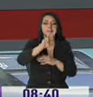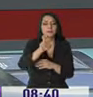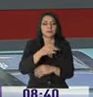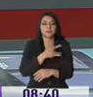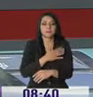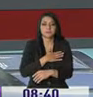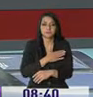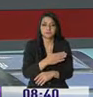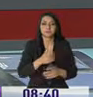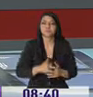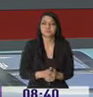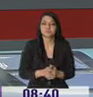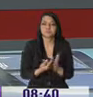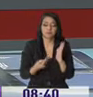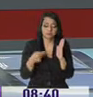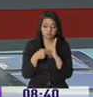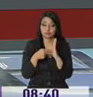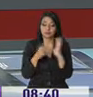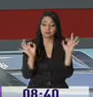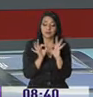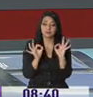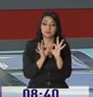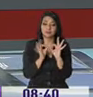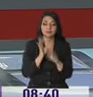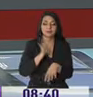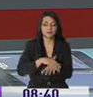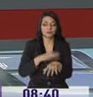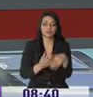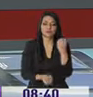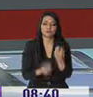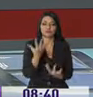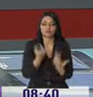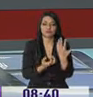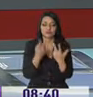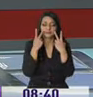El cortocircuito dicen que sería lo que provocó las llamas. Veamos un poco más.